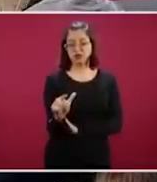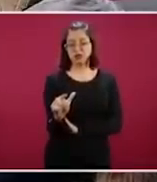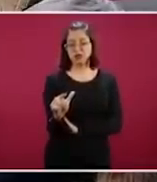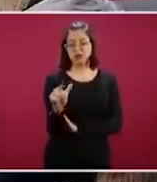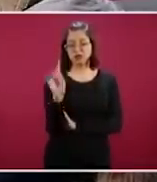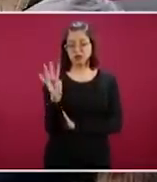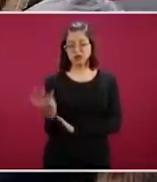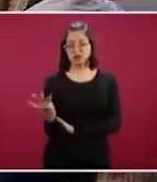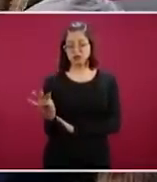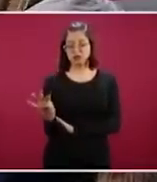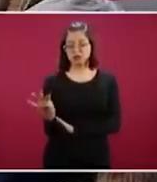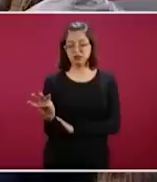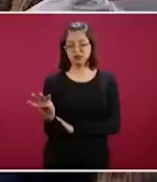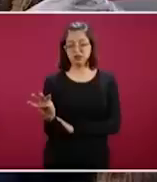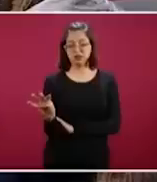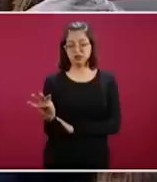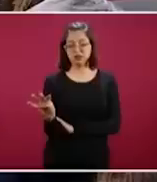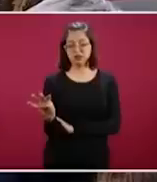19.